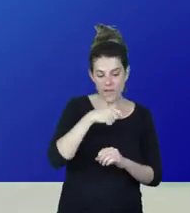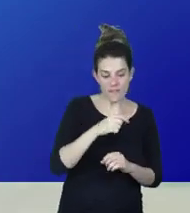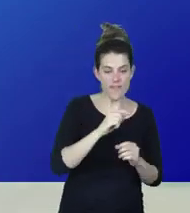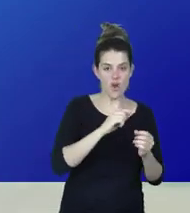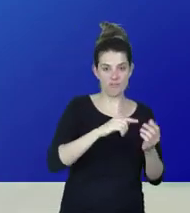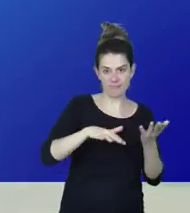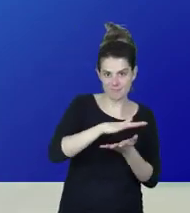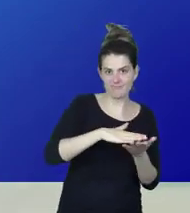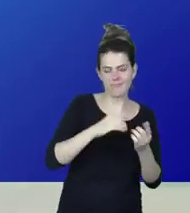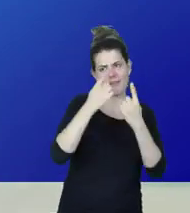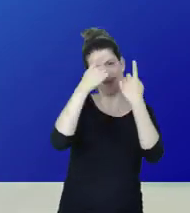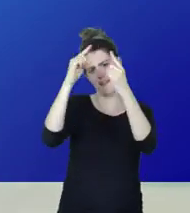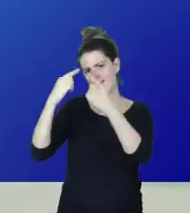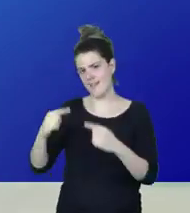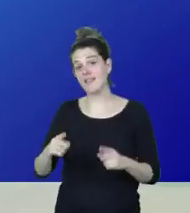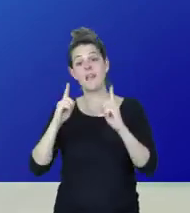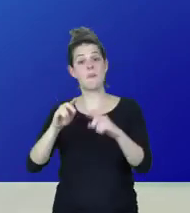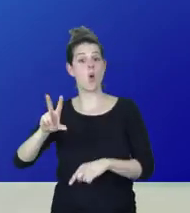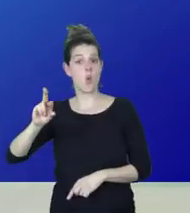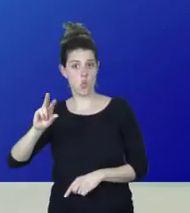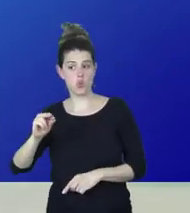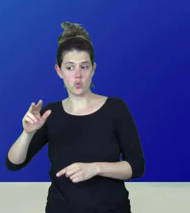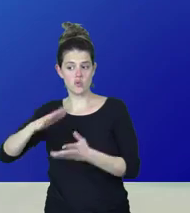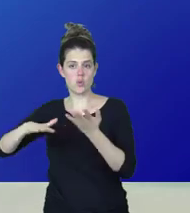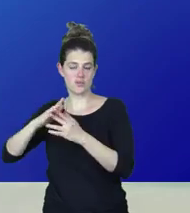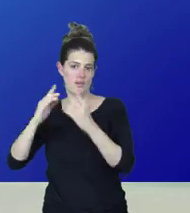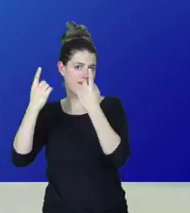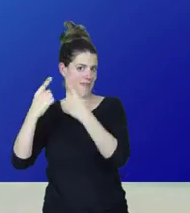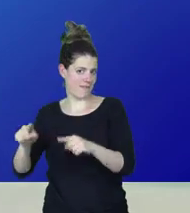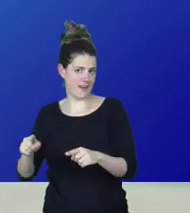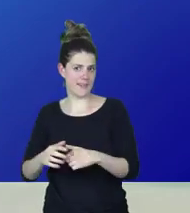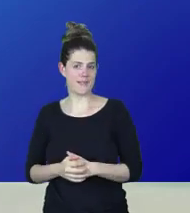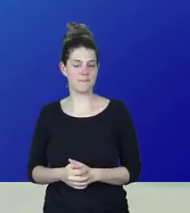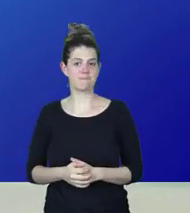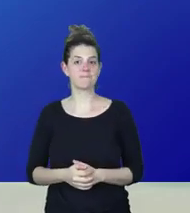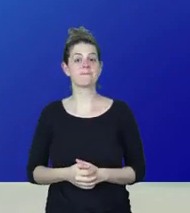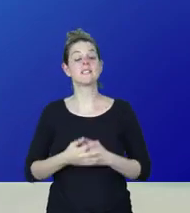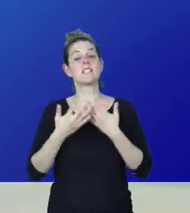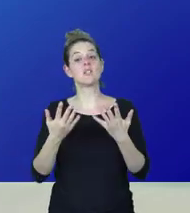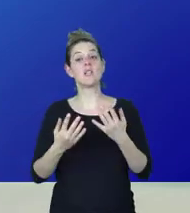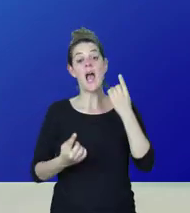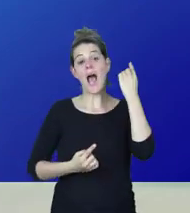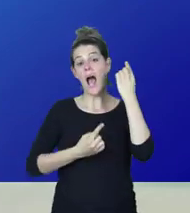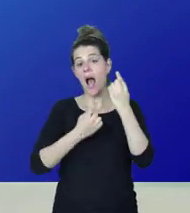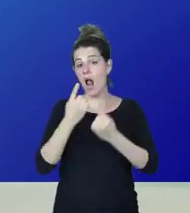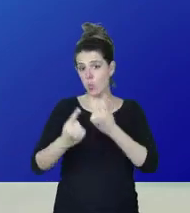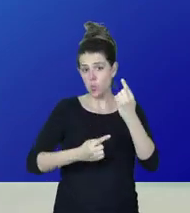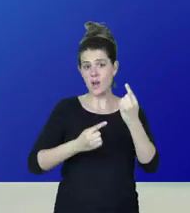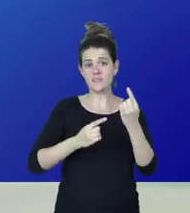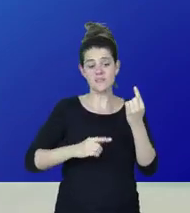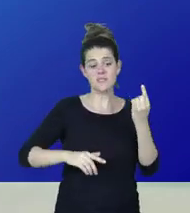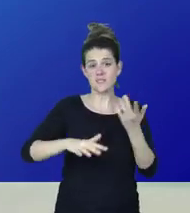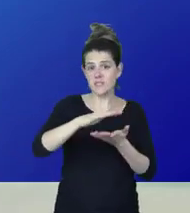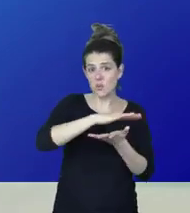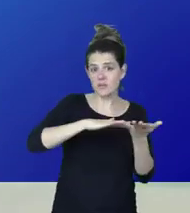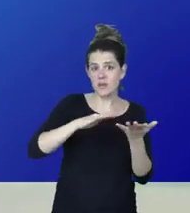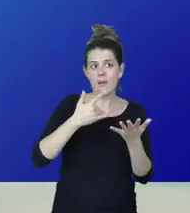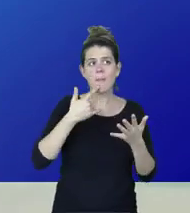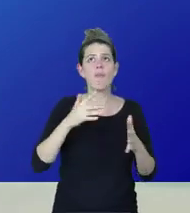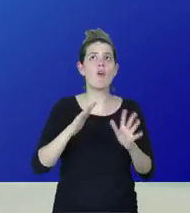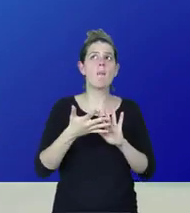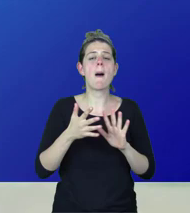situaciones diversas, en las situaciones de UTU también. Entonces, en algunas situaciones quedaba como si